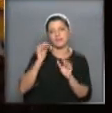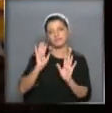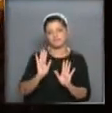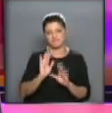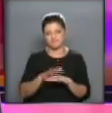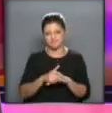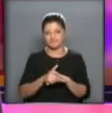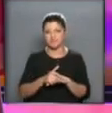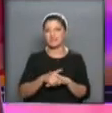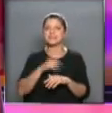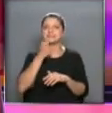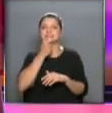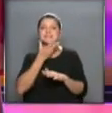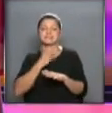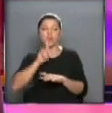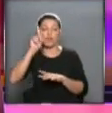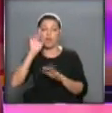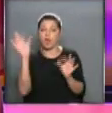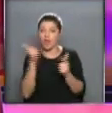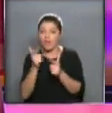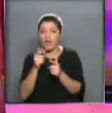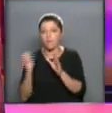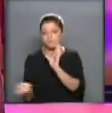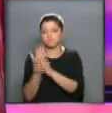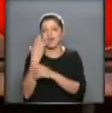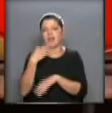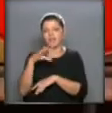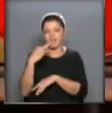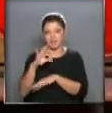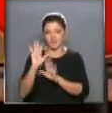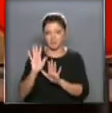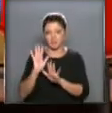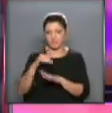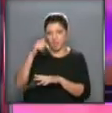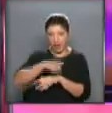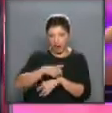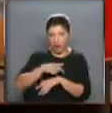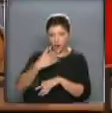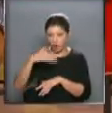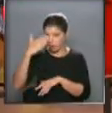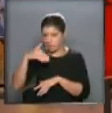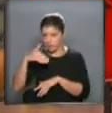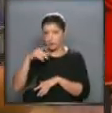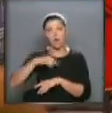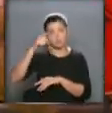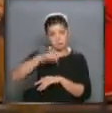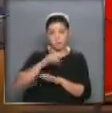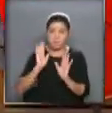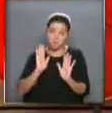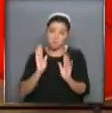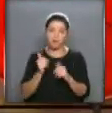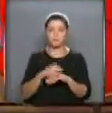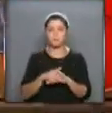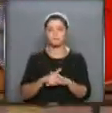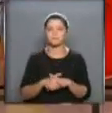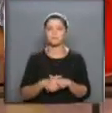que si Dios no existe, habría que inventarlo. O sea, que algo pasa con Dios. Vamos a pensarlo. ¿Eso lo vamos a ver en este bloque o lo vamos a ver en el ahora mismo? Bloque? Ahora mismo.